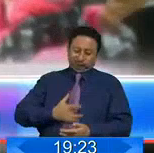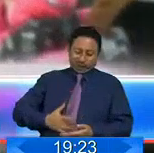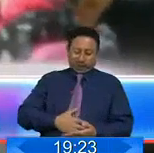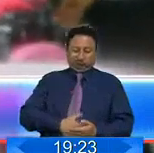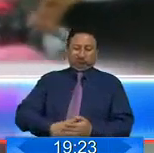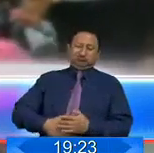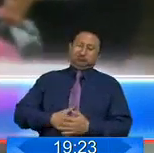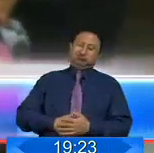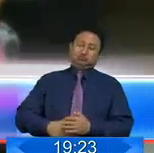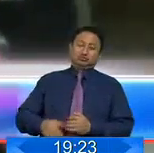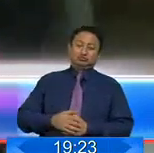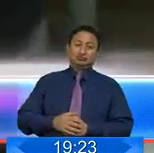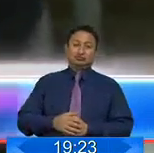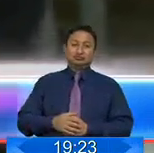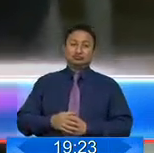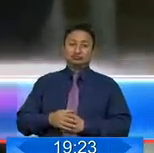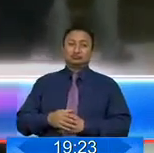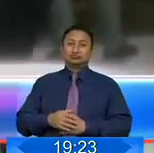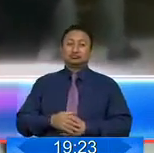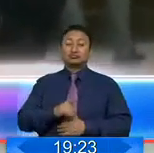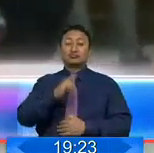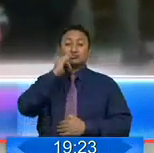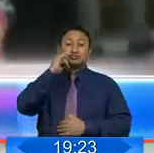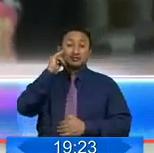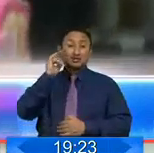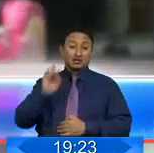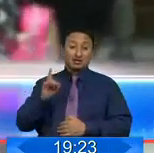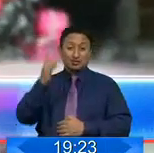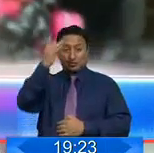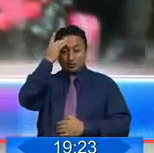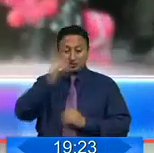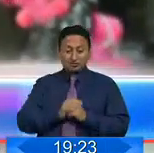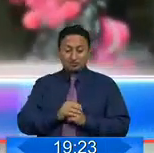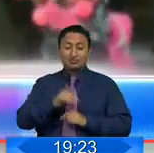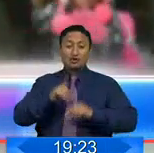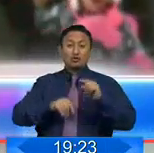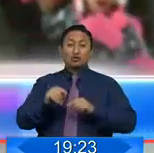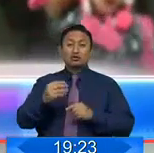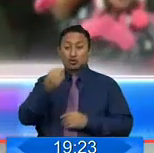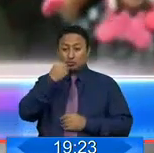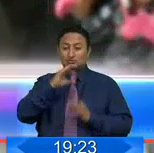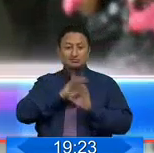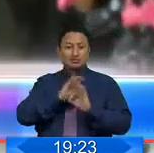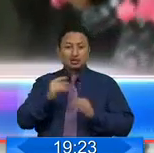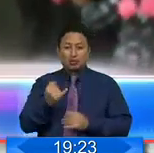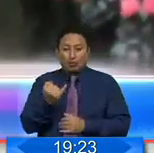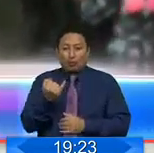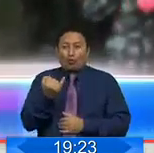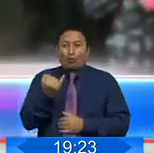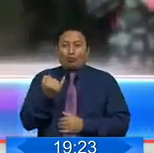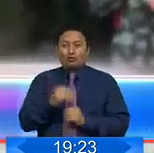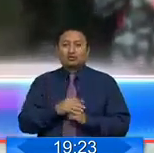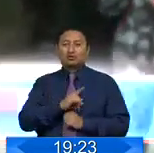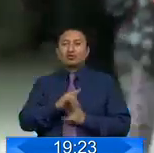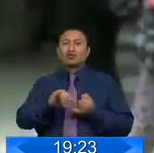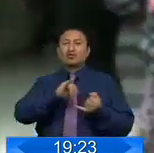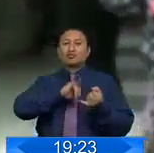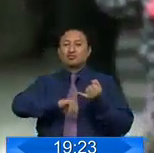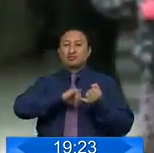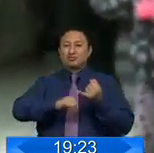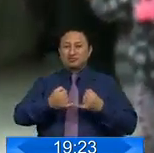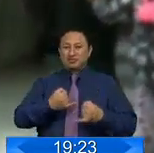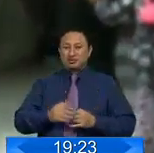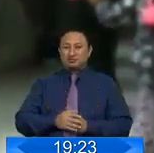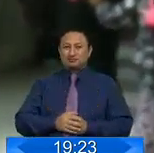cuadros de deficiencia nutricional, sobre todo en niños. Anemia por deficiencia de hierro, infecciones de las vías urinarias, cuadros de